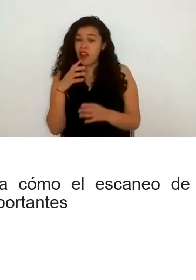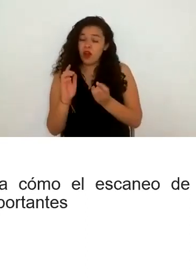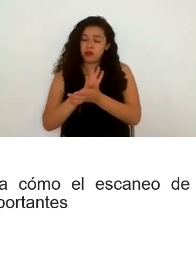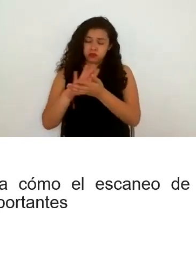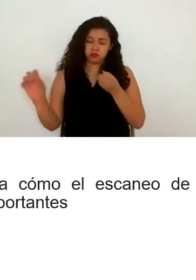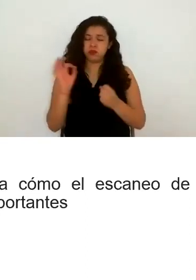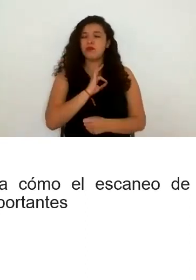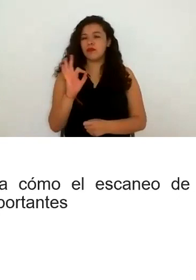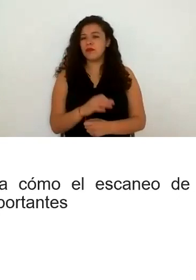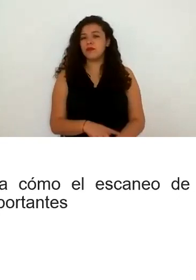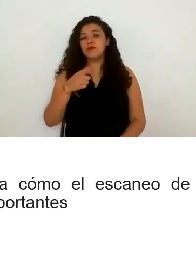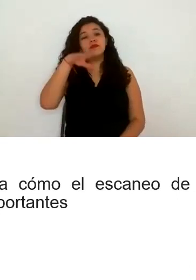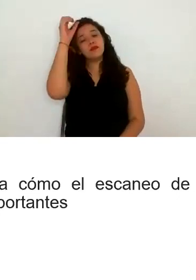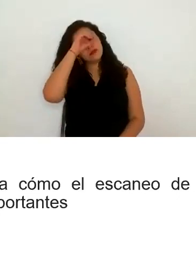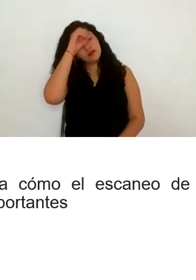¿Qué opinan?